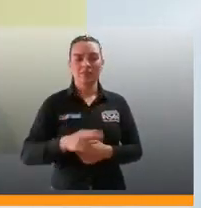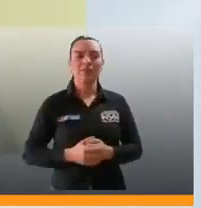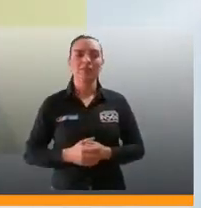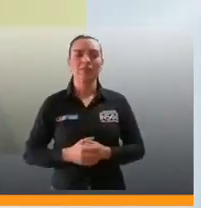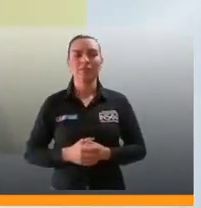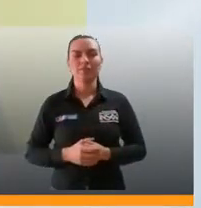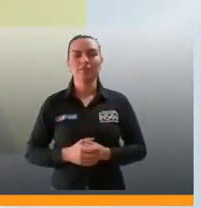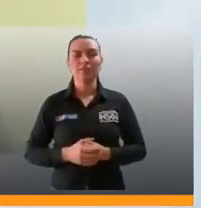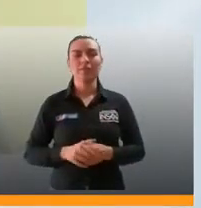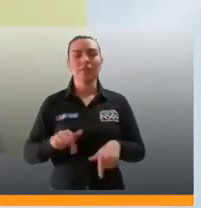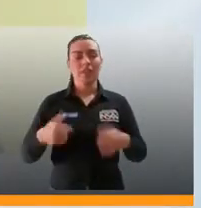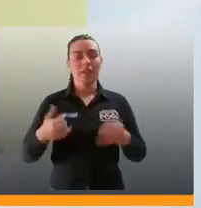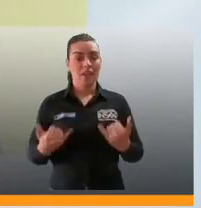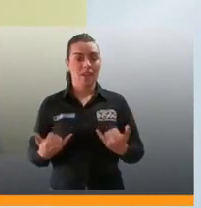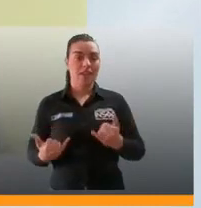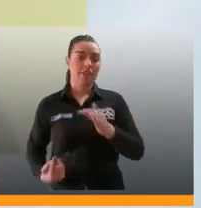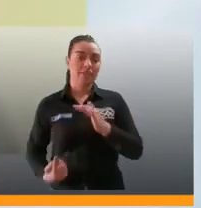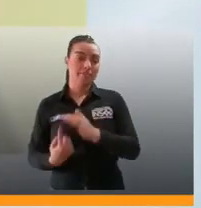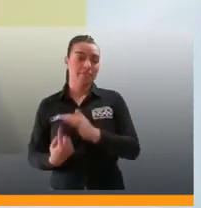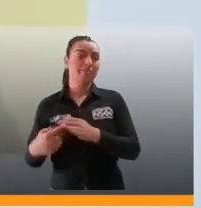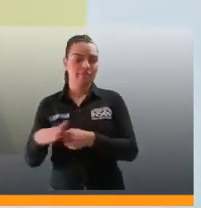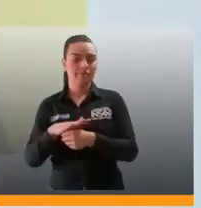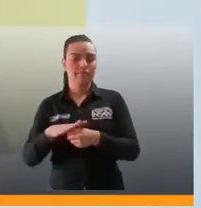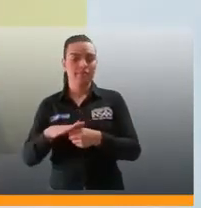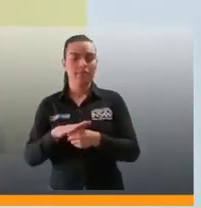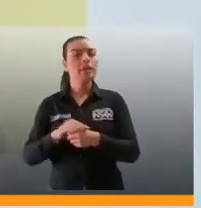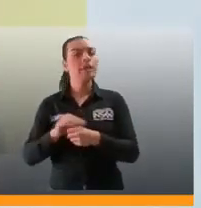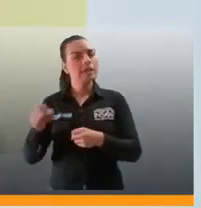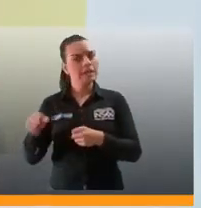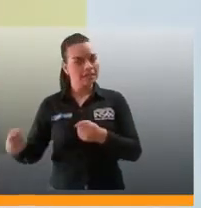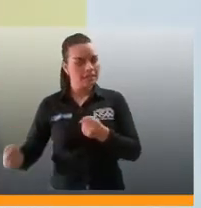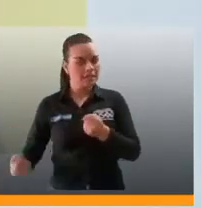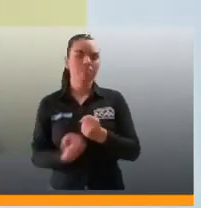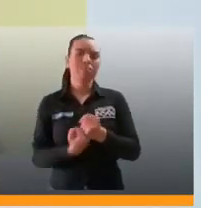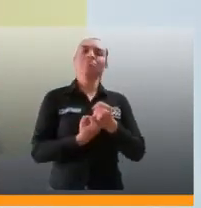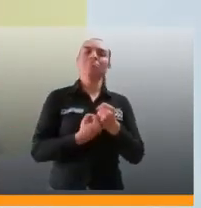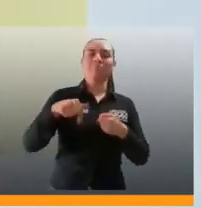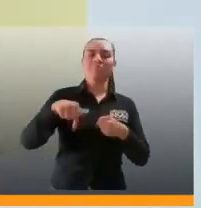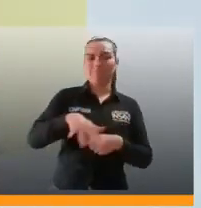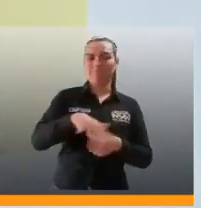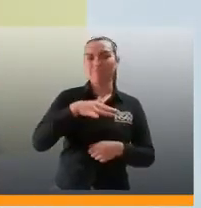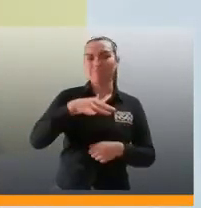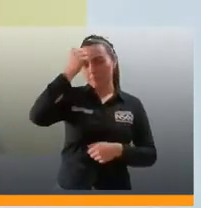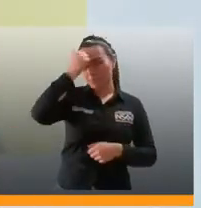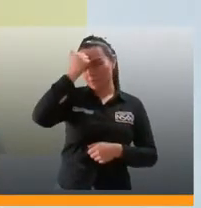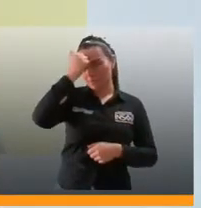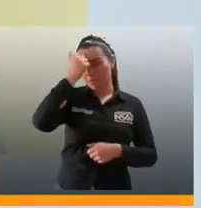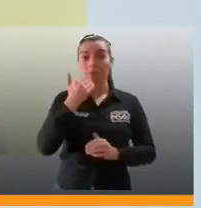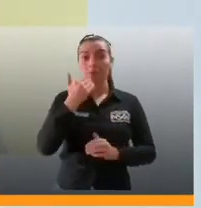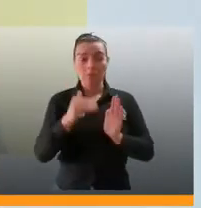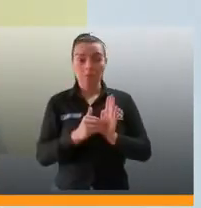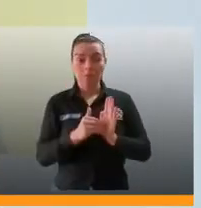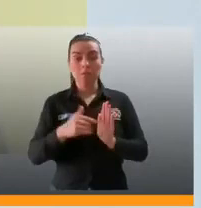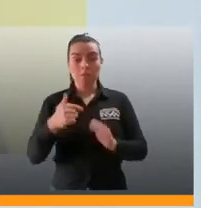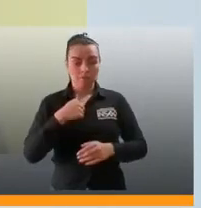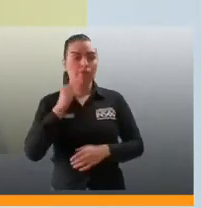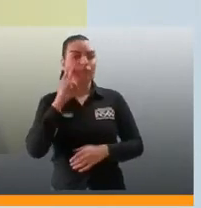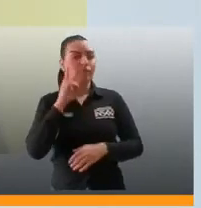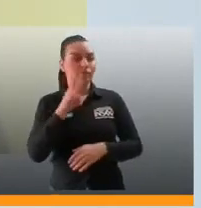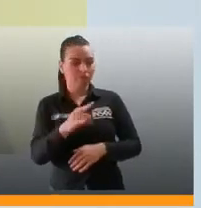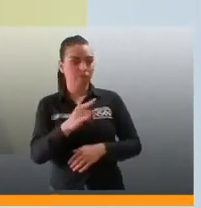Esta contingencia nos ha dado un gran impulso a los profesores, por lo menos en mi universidad lo he notado, de